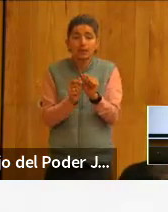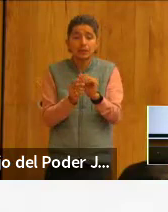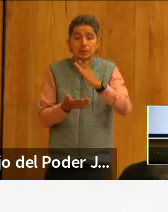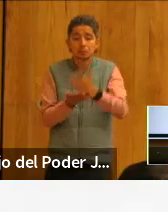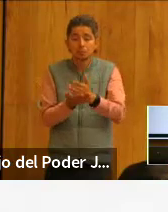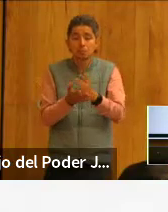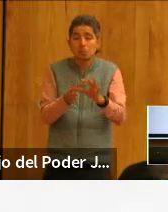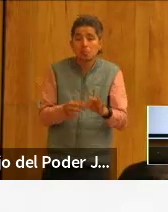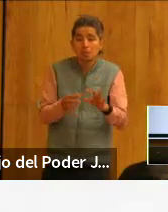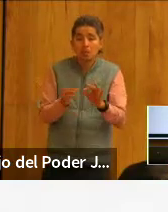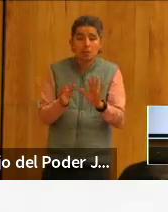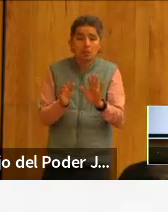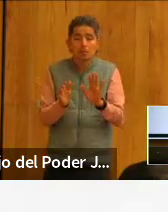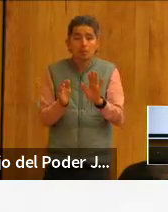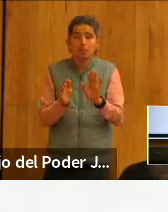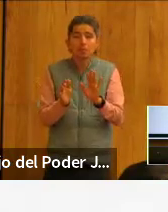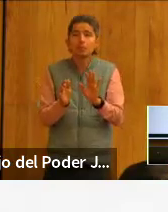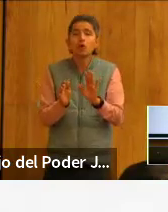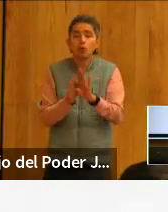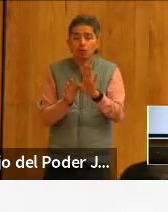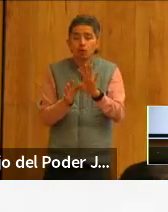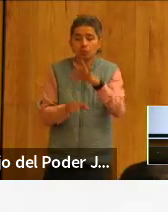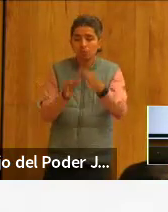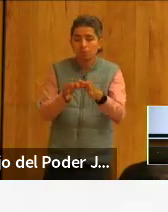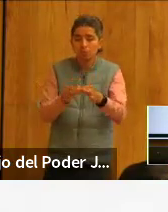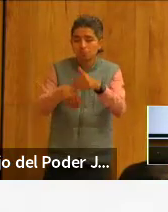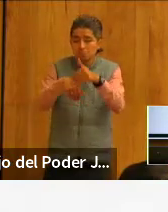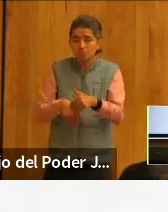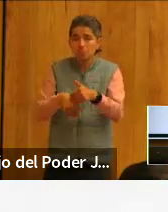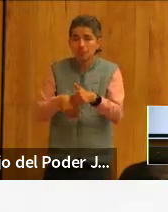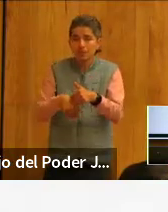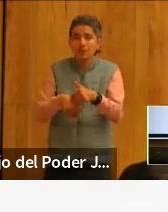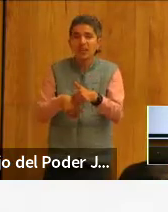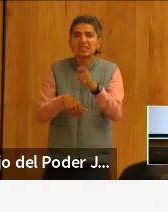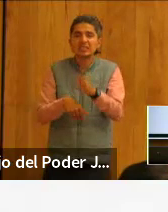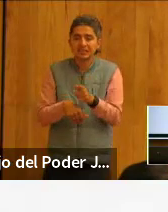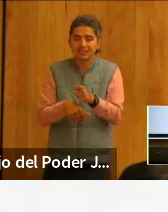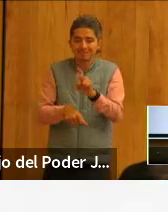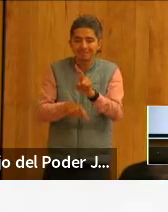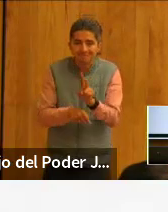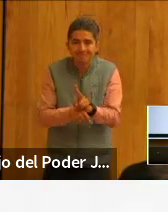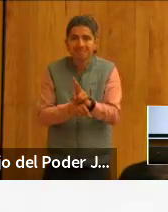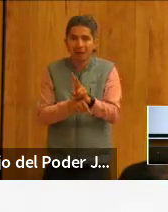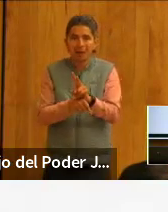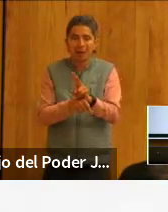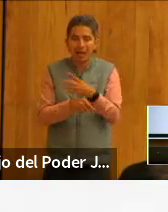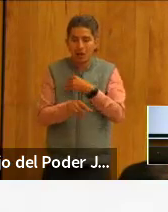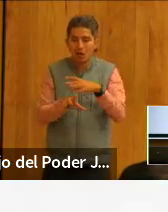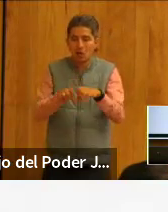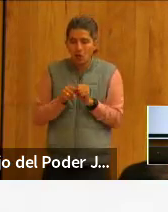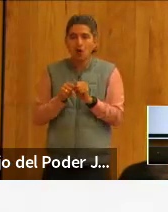a simplemente dar cumplimiento a la custodia, a la convivencia, a la pensión